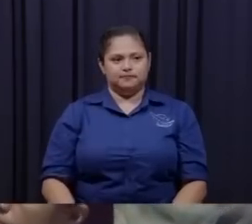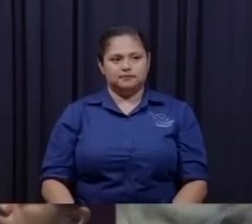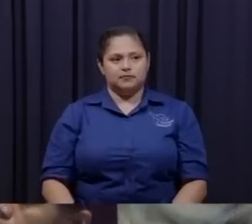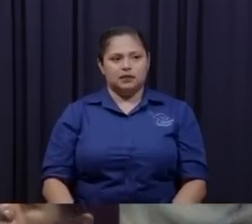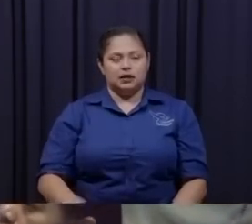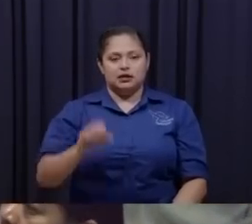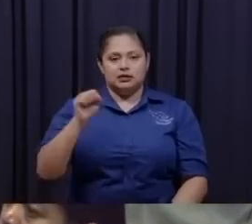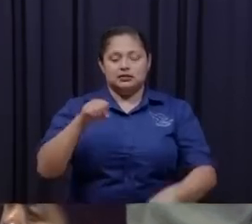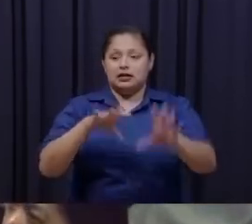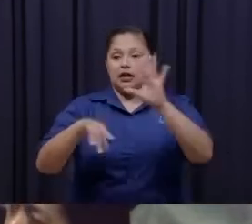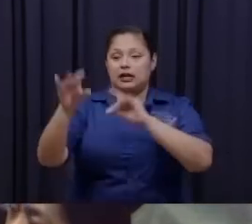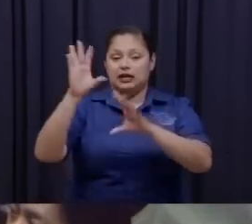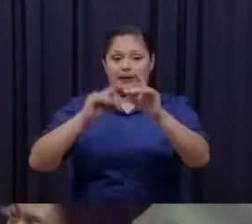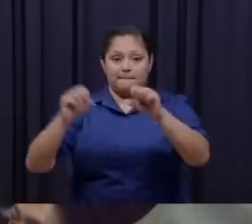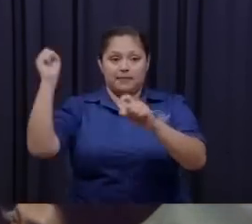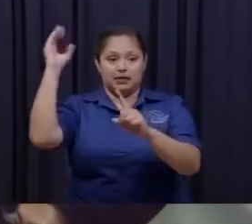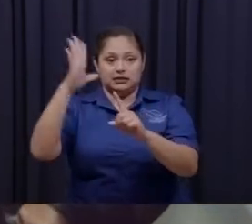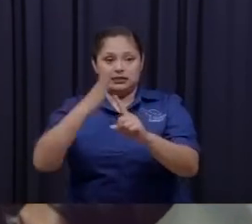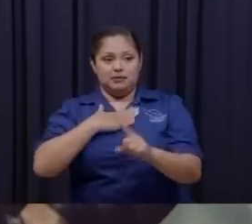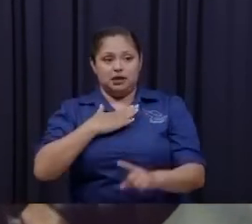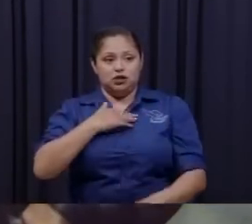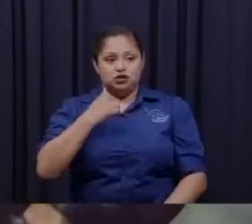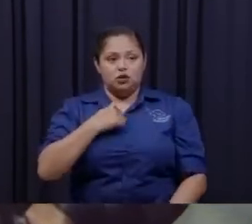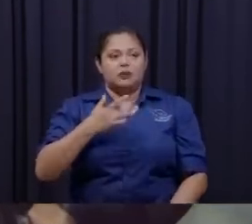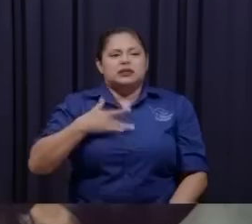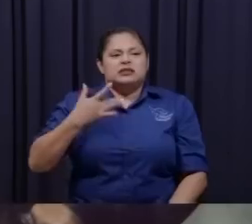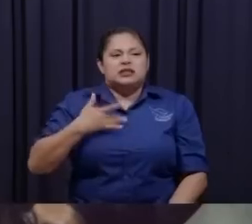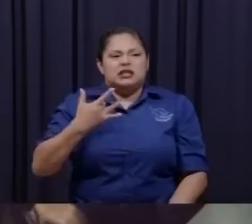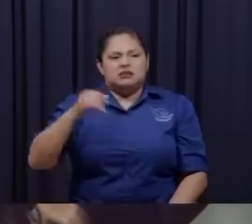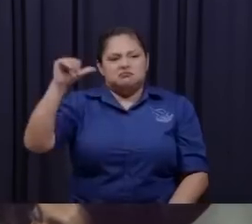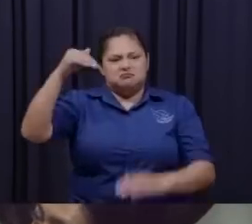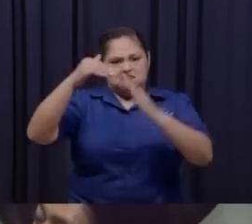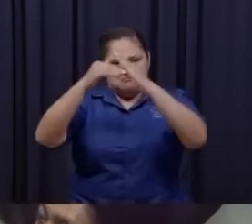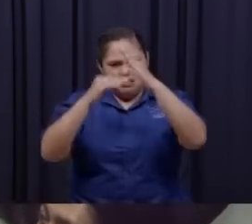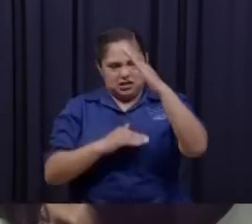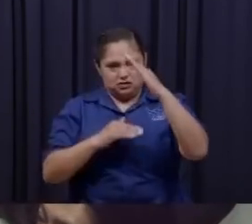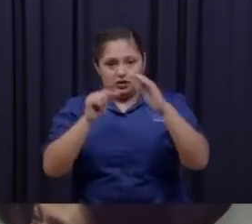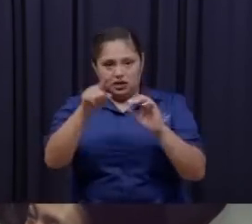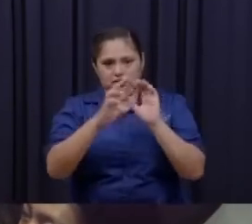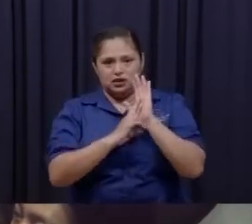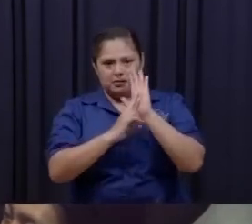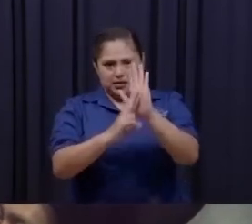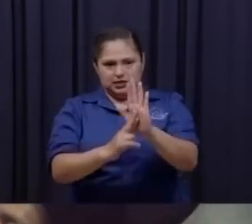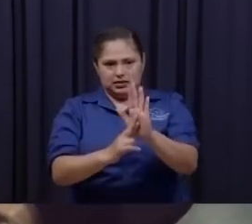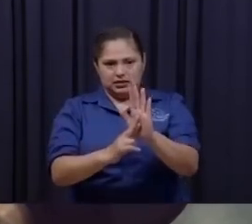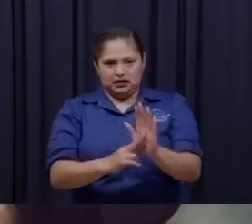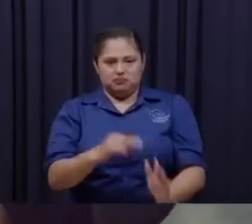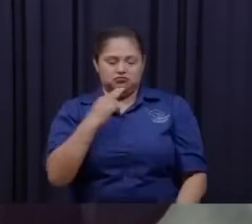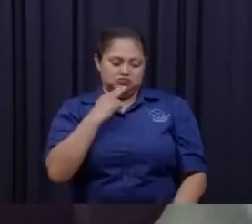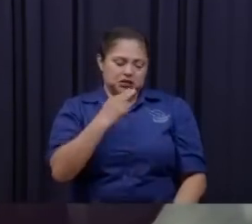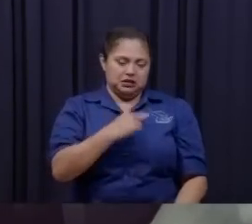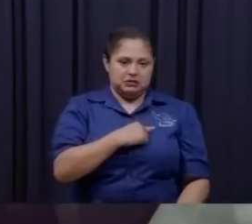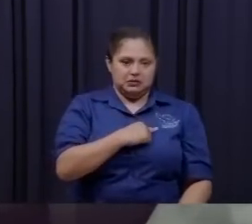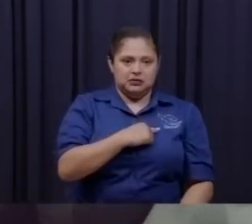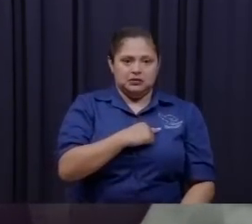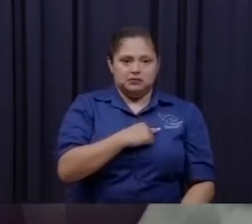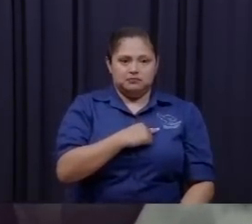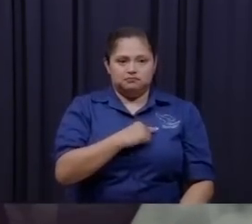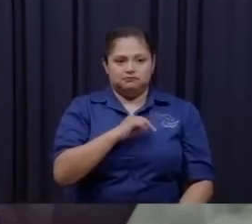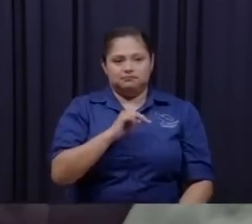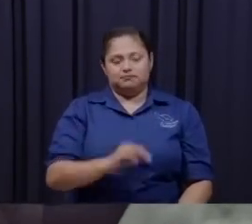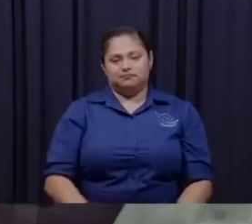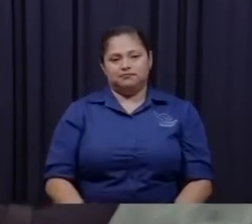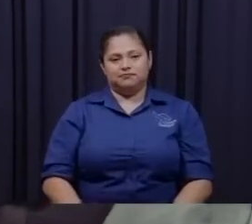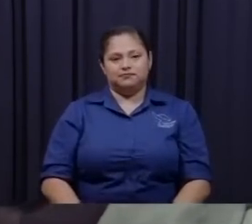que si alguien me va a bendecir, yo me siento menor que él. Eso representa cierto grado de humildad, por lo menos 25